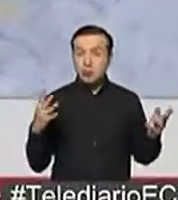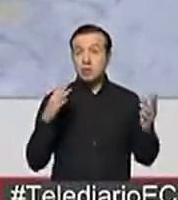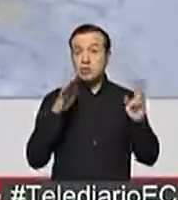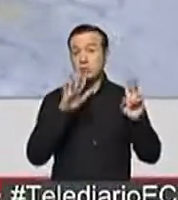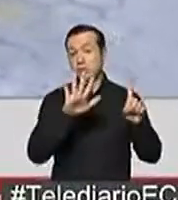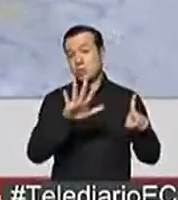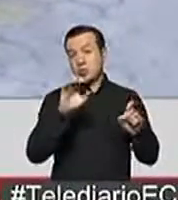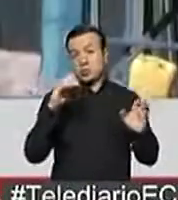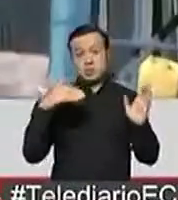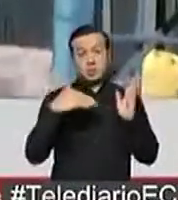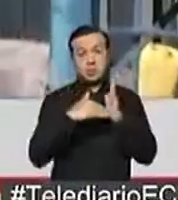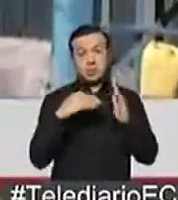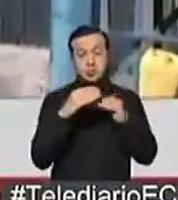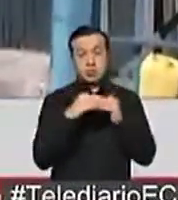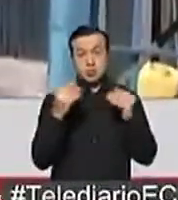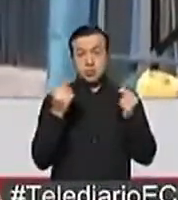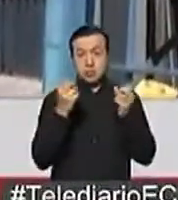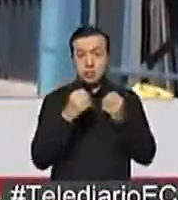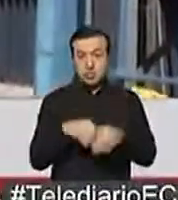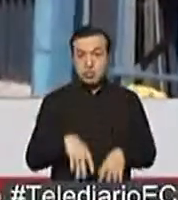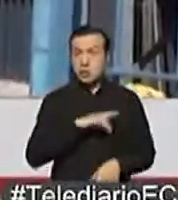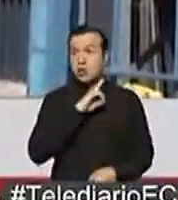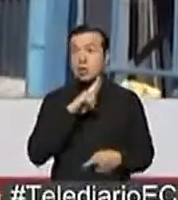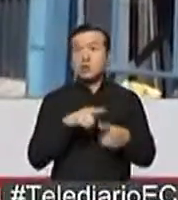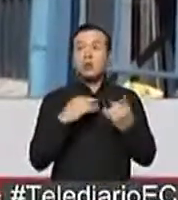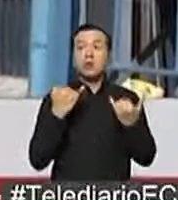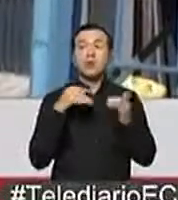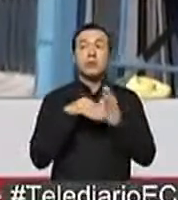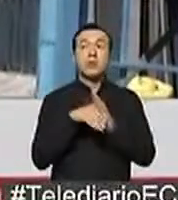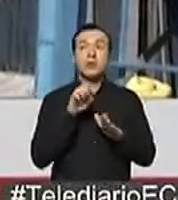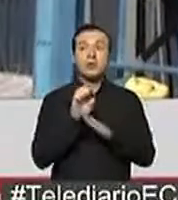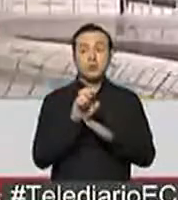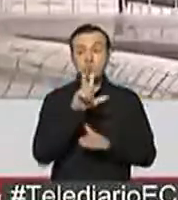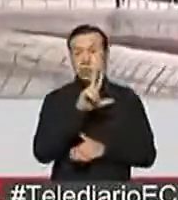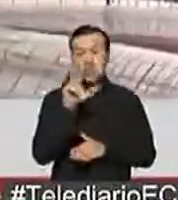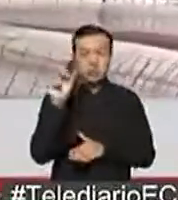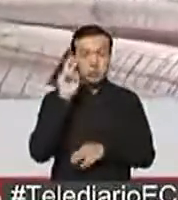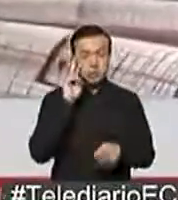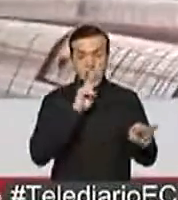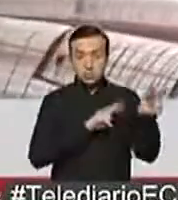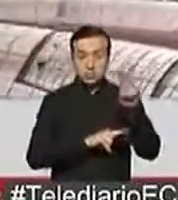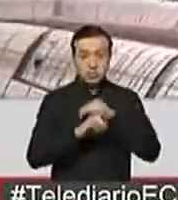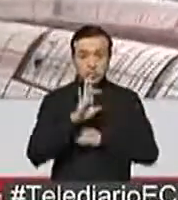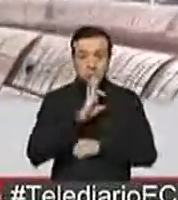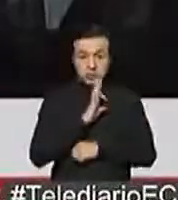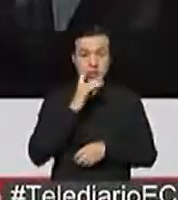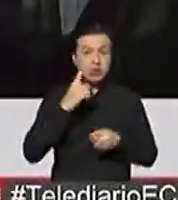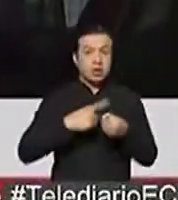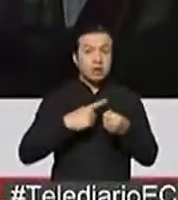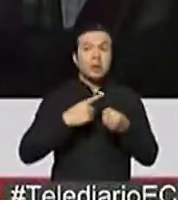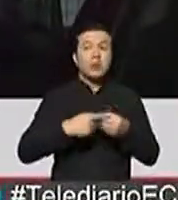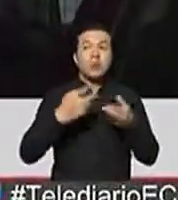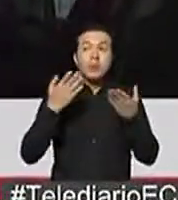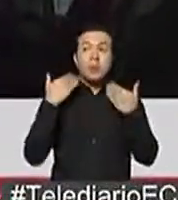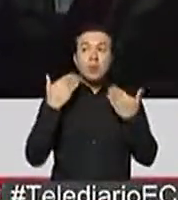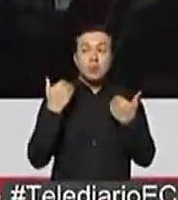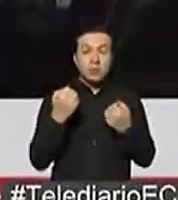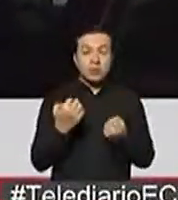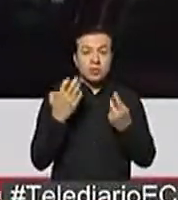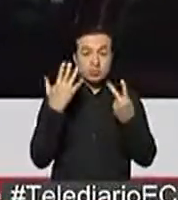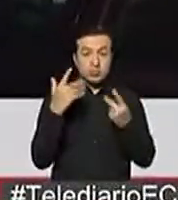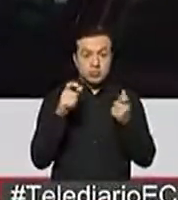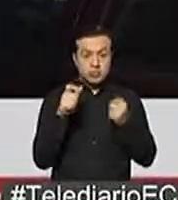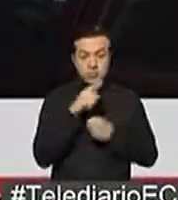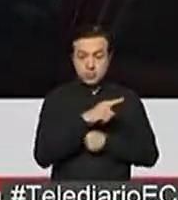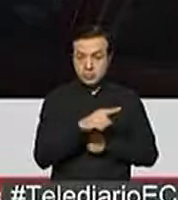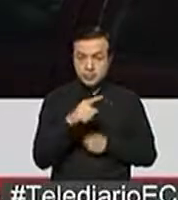de $60,000. Hasta la fecha, Ban Ecuador ha realizado 300 inspecciones técnicas a locales de Quito y Guayaquil. A 7 usuarios de la capital,